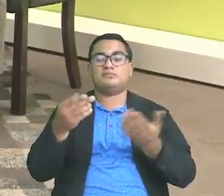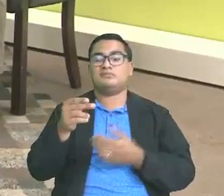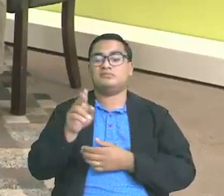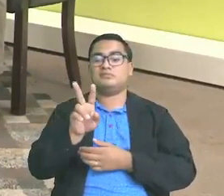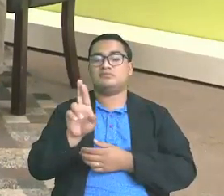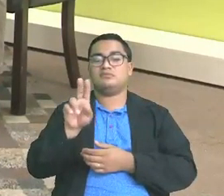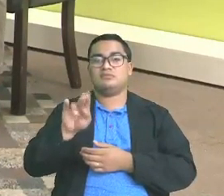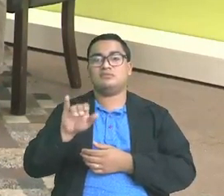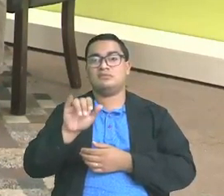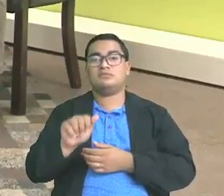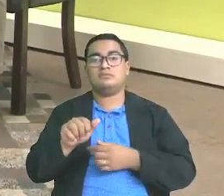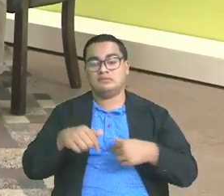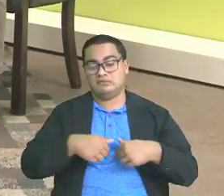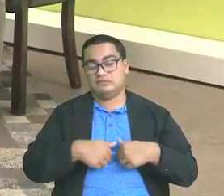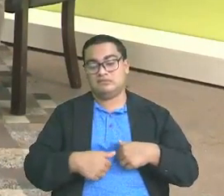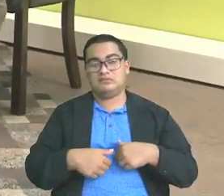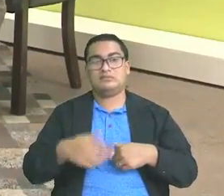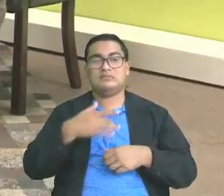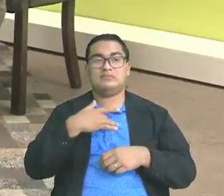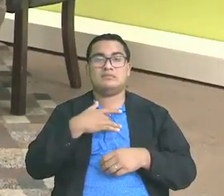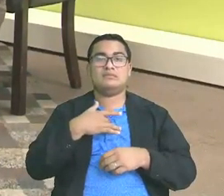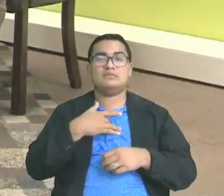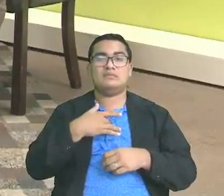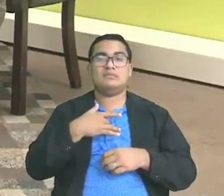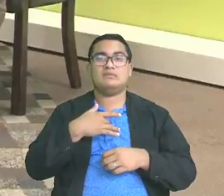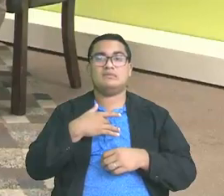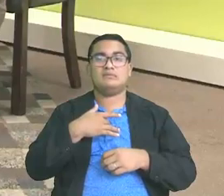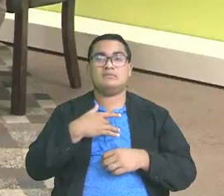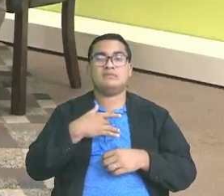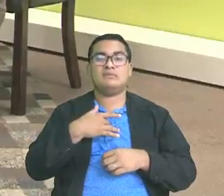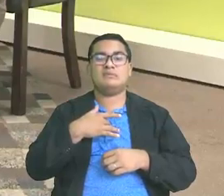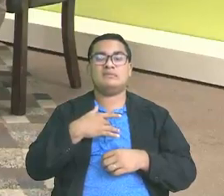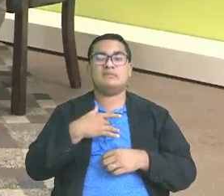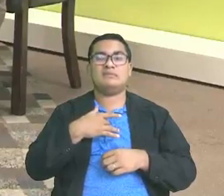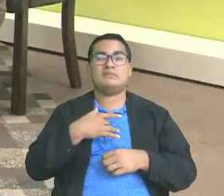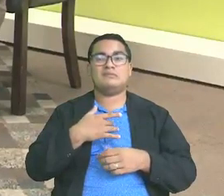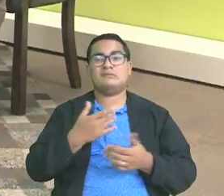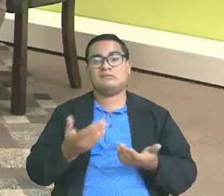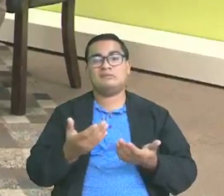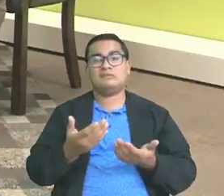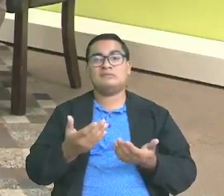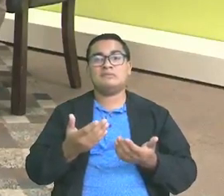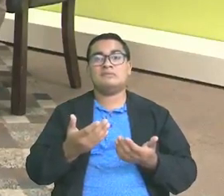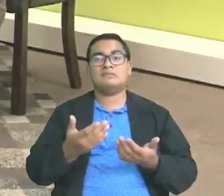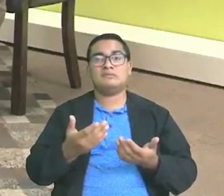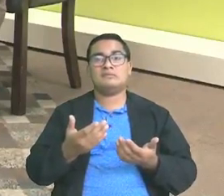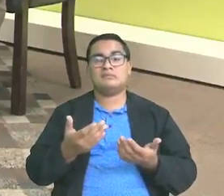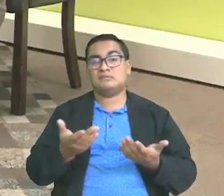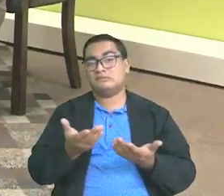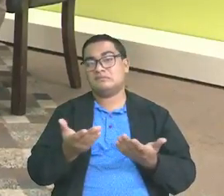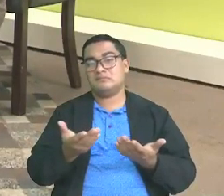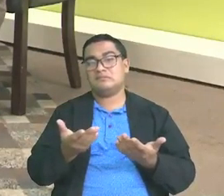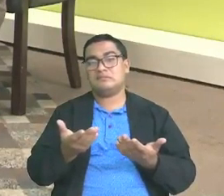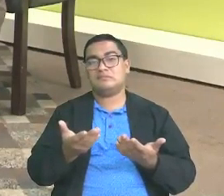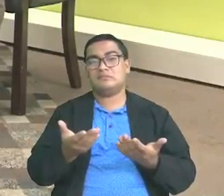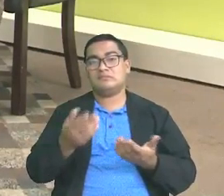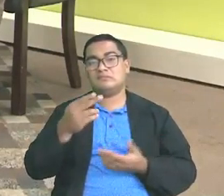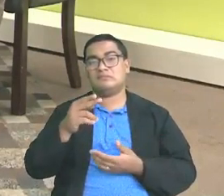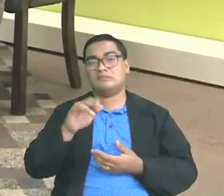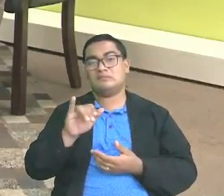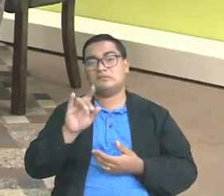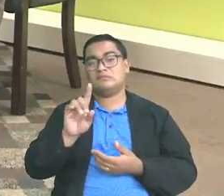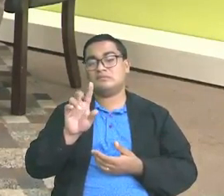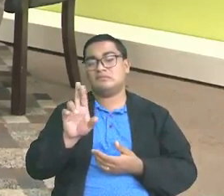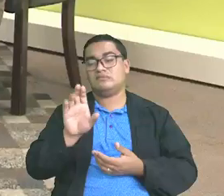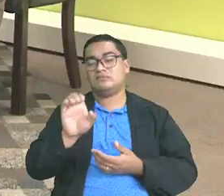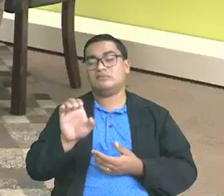hay que operarlo. O sea, el tratamiento de la hernia inguinal es quirúrgico. Okay. Exactamente, hablando de la hernia. Del hidrocele es